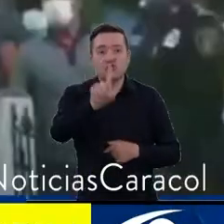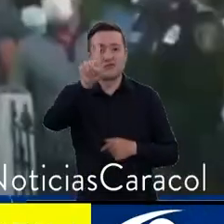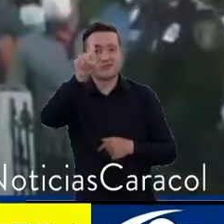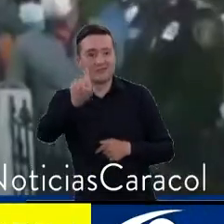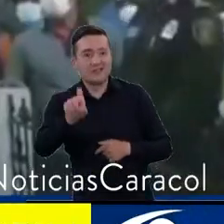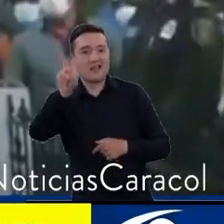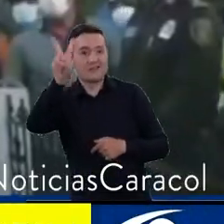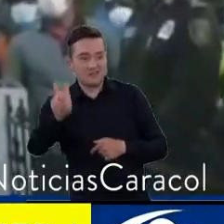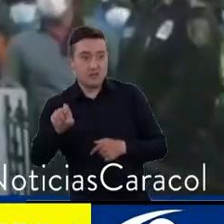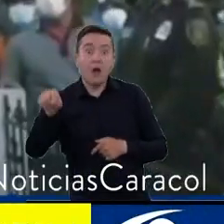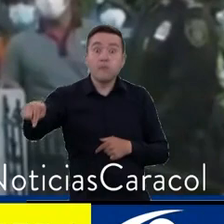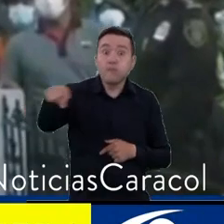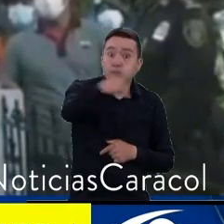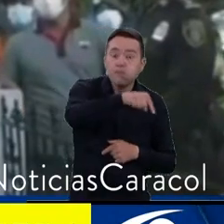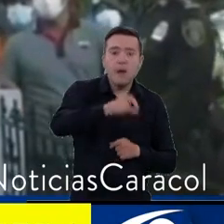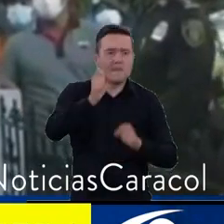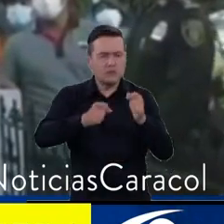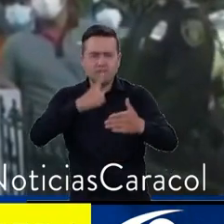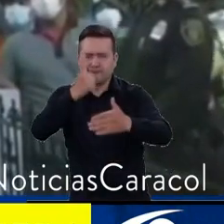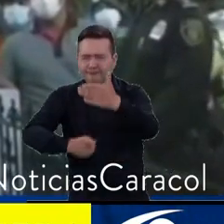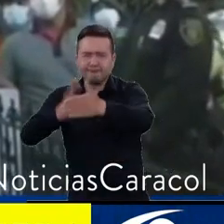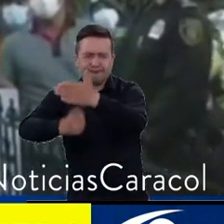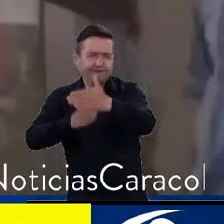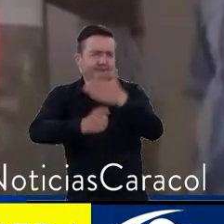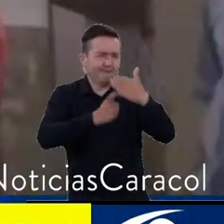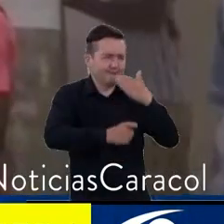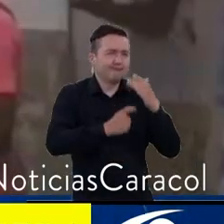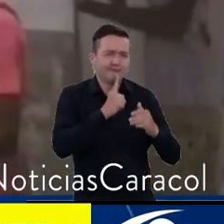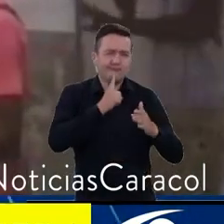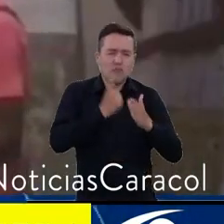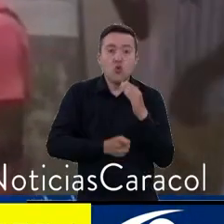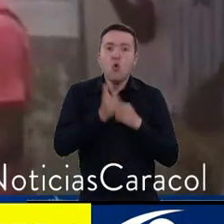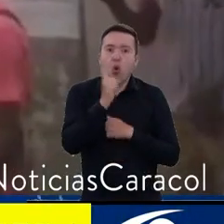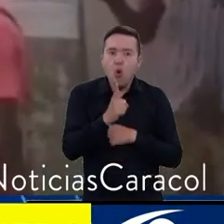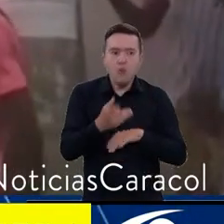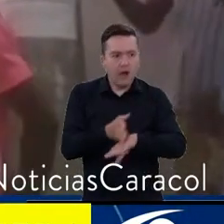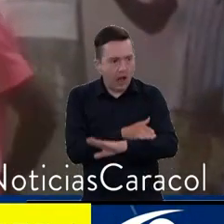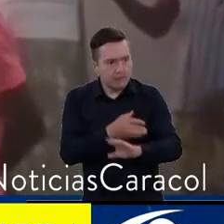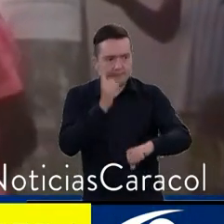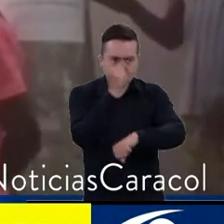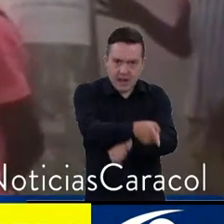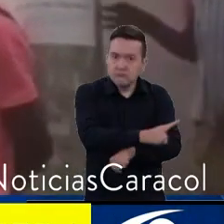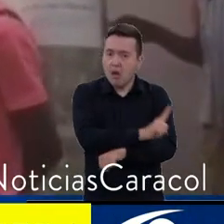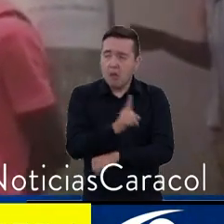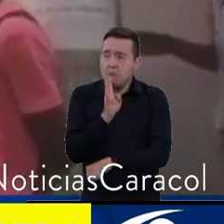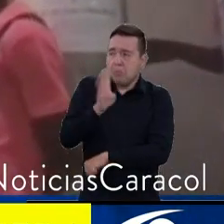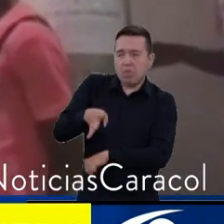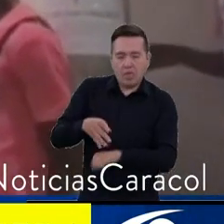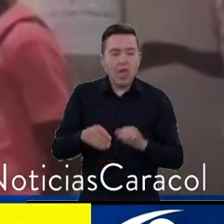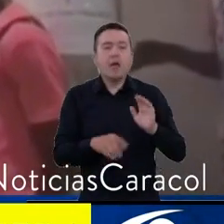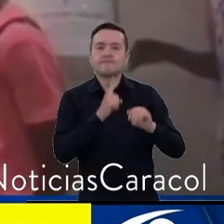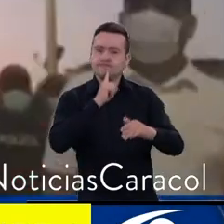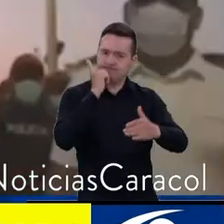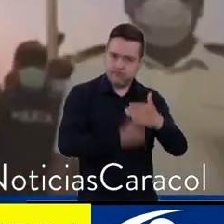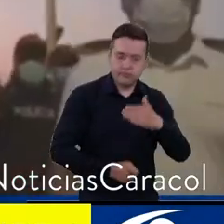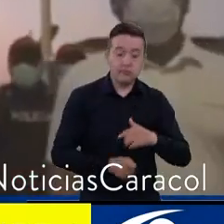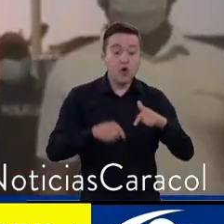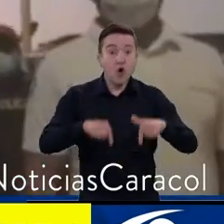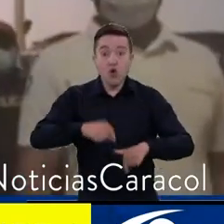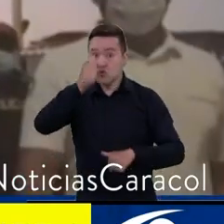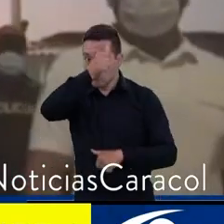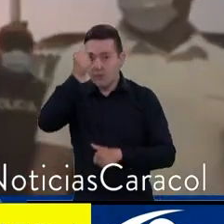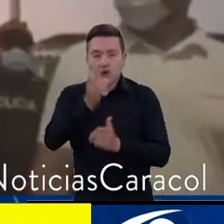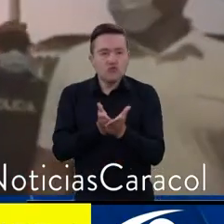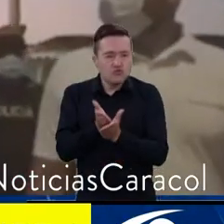400 personas fueron sancionadas con comparendos por incumplir con estas restricciones. Durante este domingo se mantienen los operativos en medio de